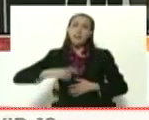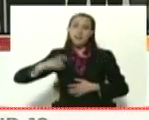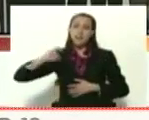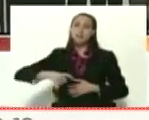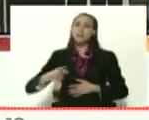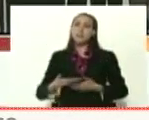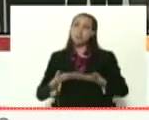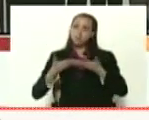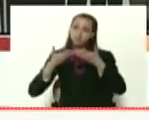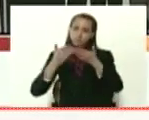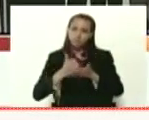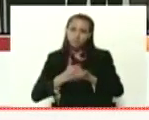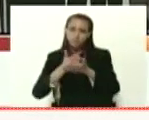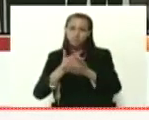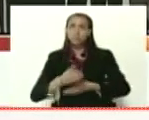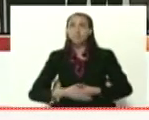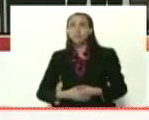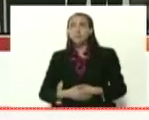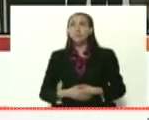necesitan.